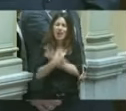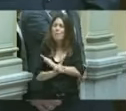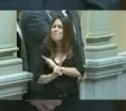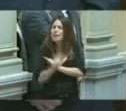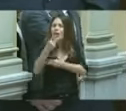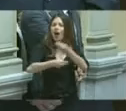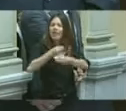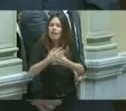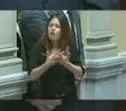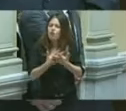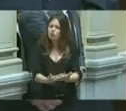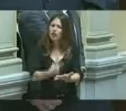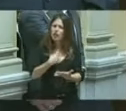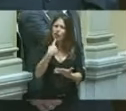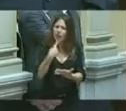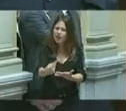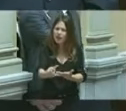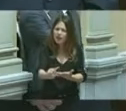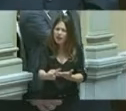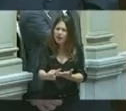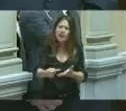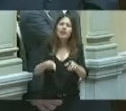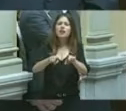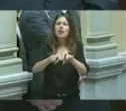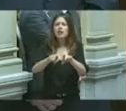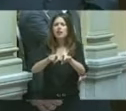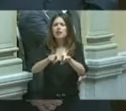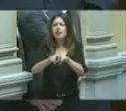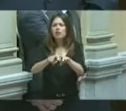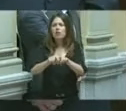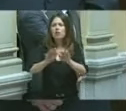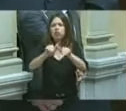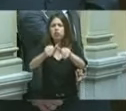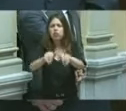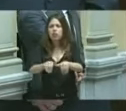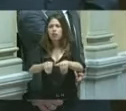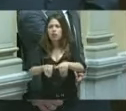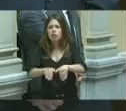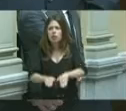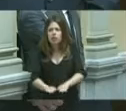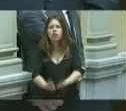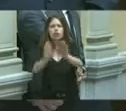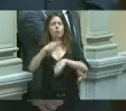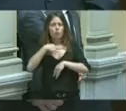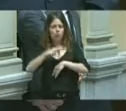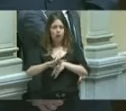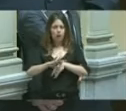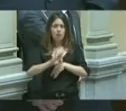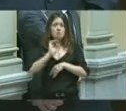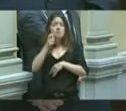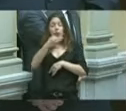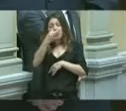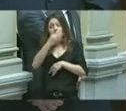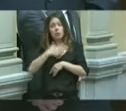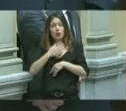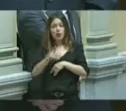desde la voluntad que la decadencia no es irreversible. No son mías estas palabras. Con ellas cierra su